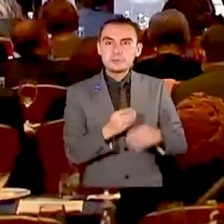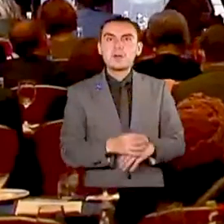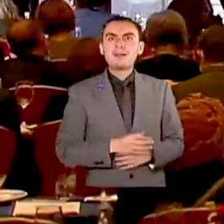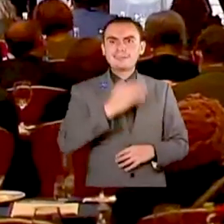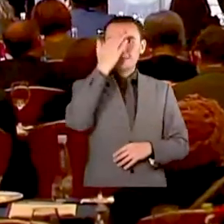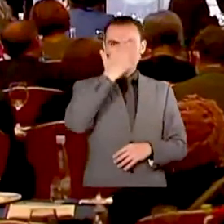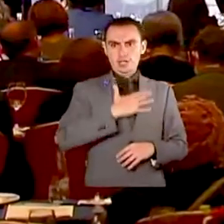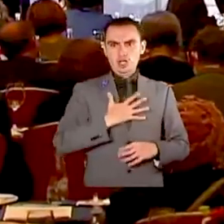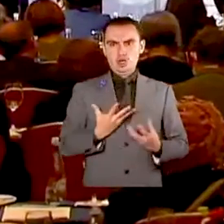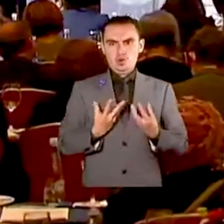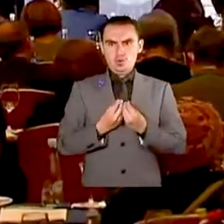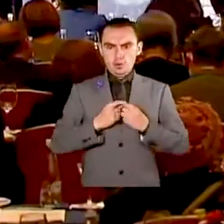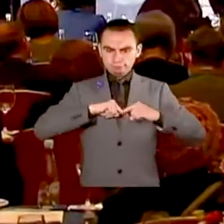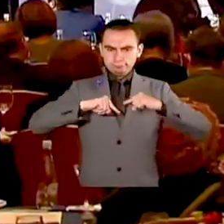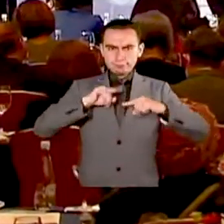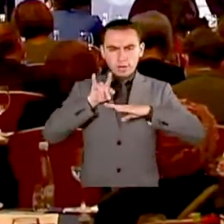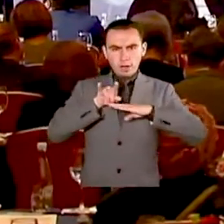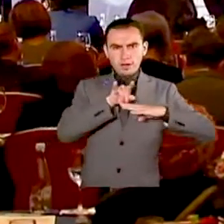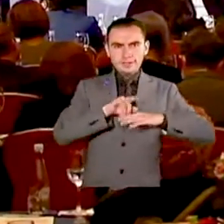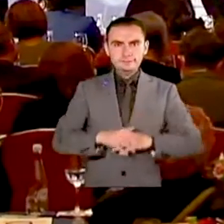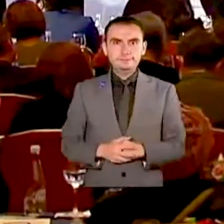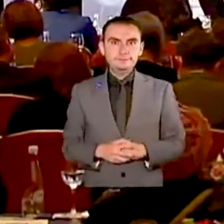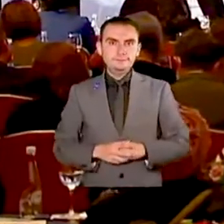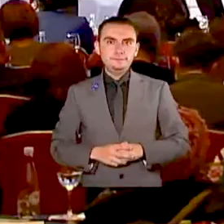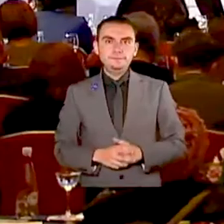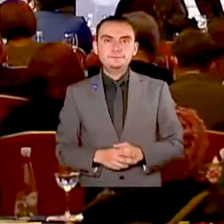sentido, desde la delegada para la vigilancia preventiva.